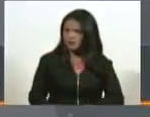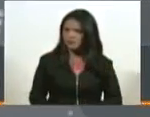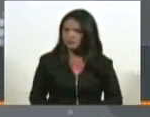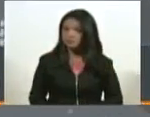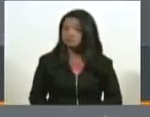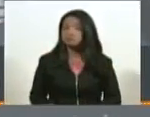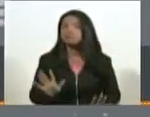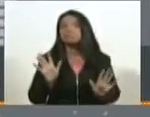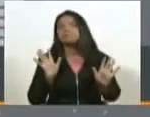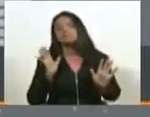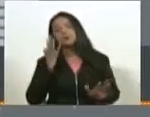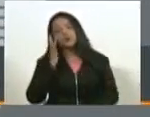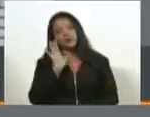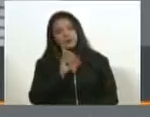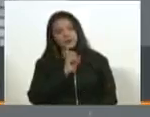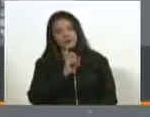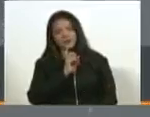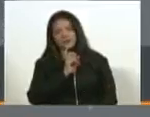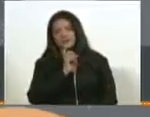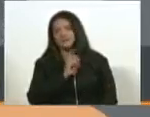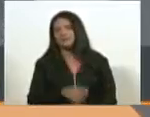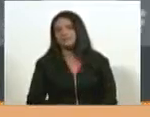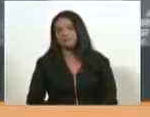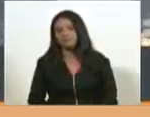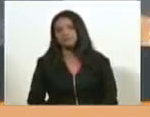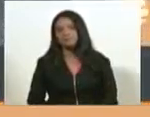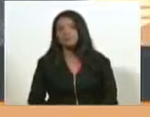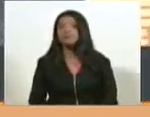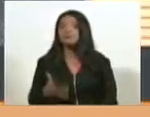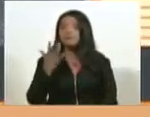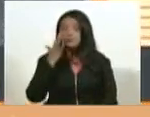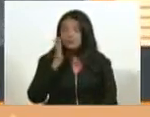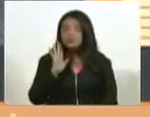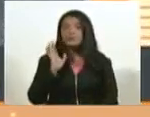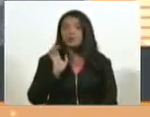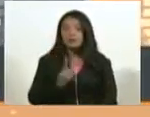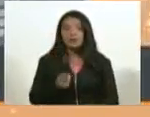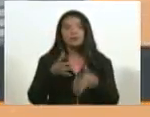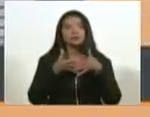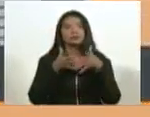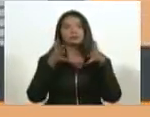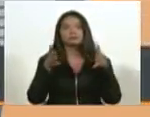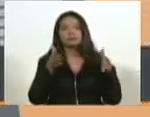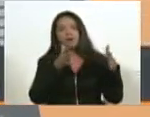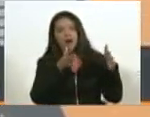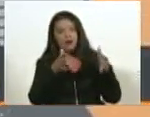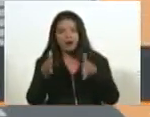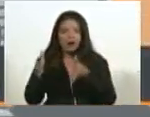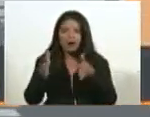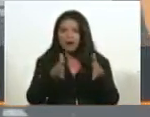Yo lo veo difícil. Creo que hay que abrir caminos